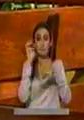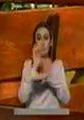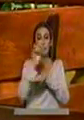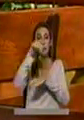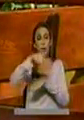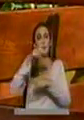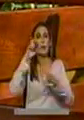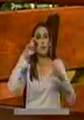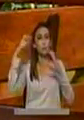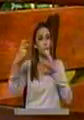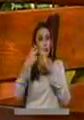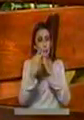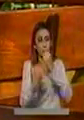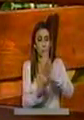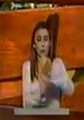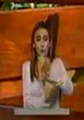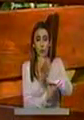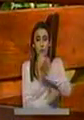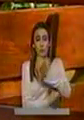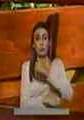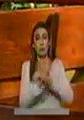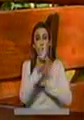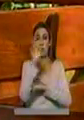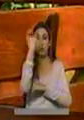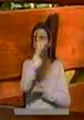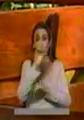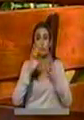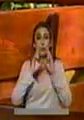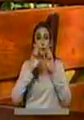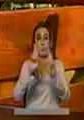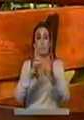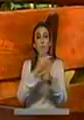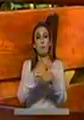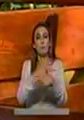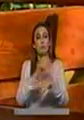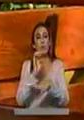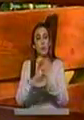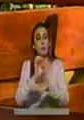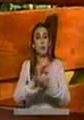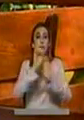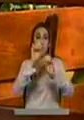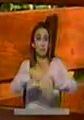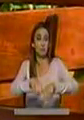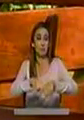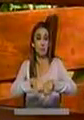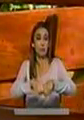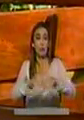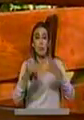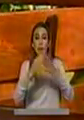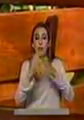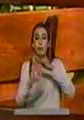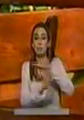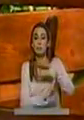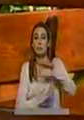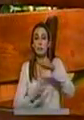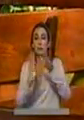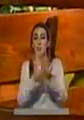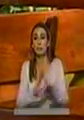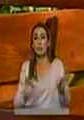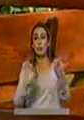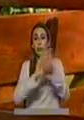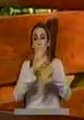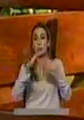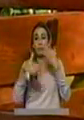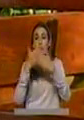que representa actualmente el 2% del Producto Interno Bruto y que se puede constituir en el motor del desarrollo de todos los